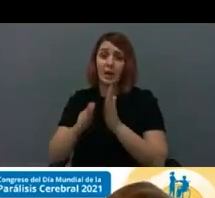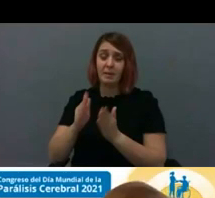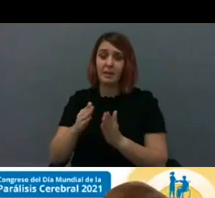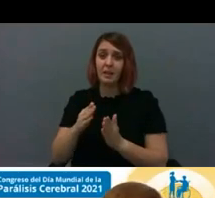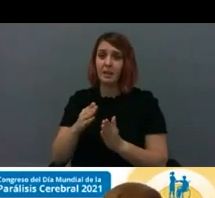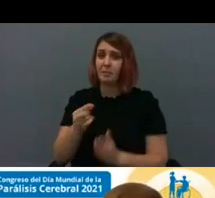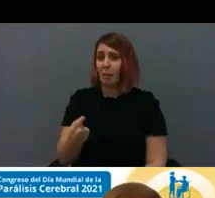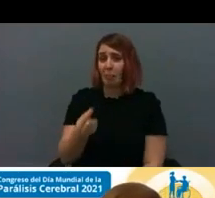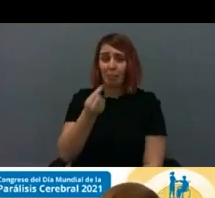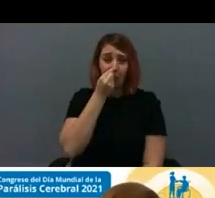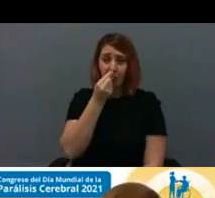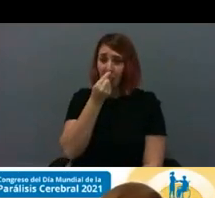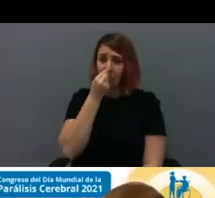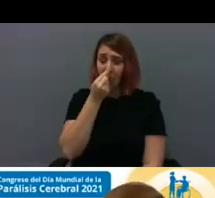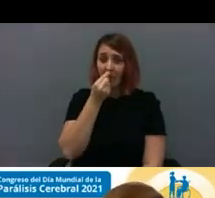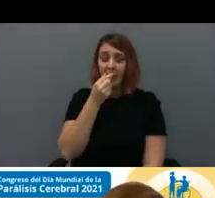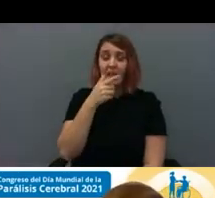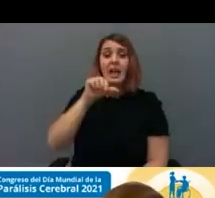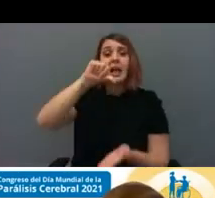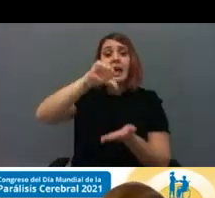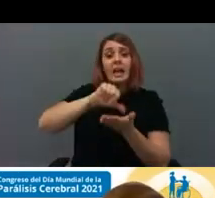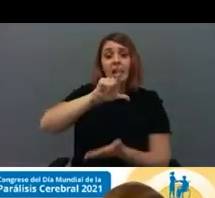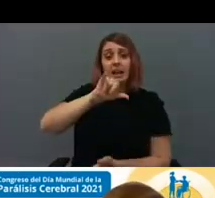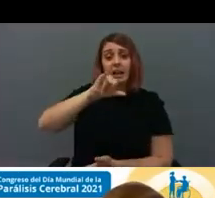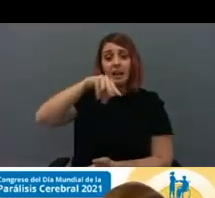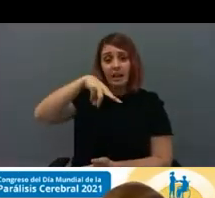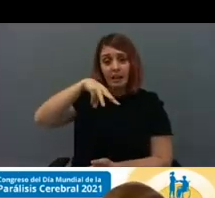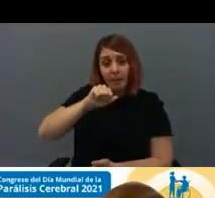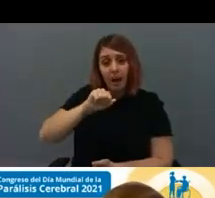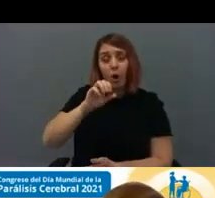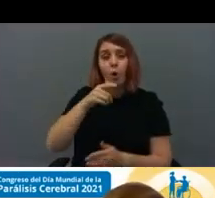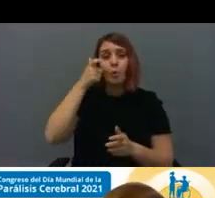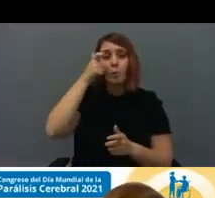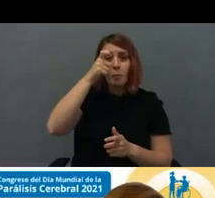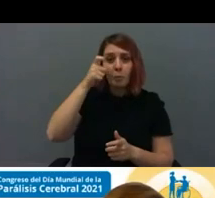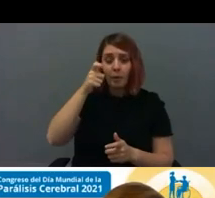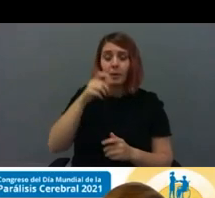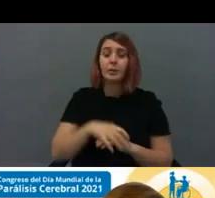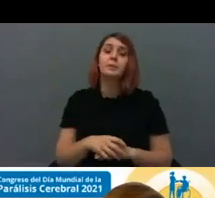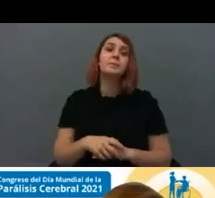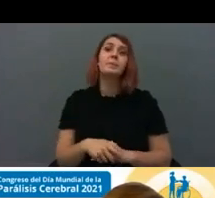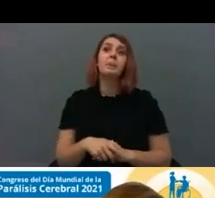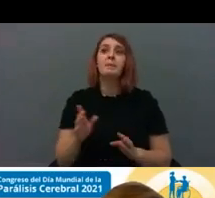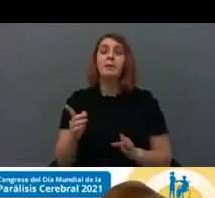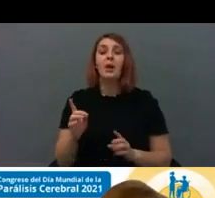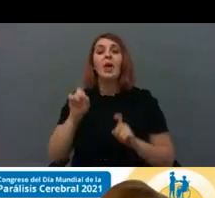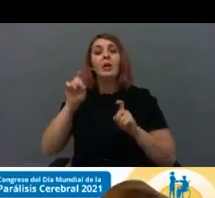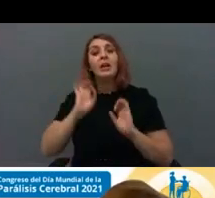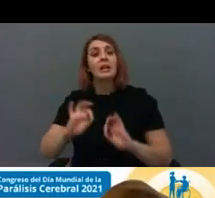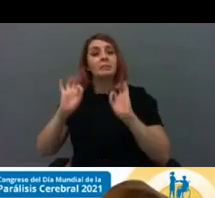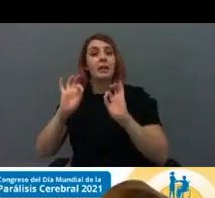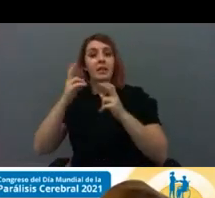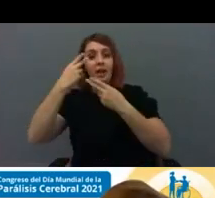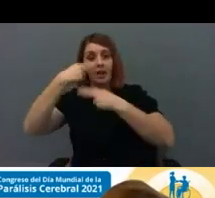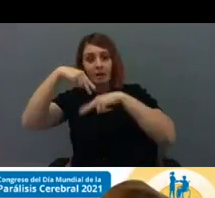muy pocos en Lima y en las provincias. Y bueno, y la educación especial que ofrece de manera pública